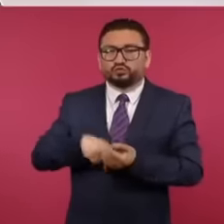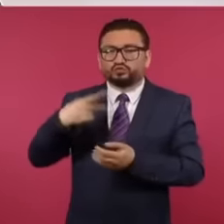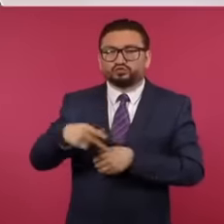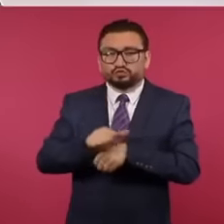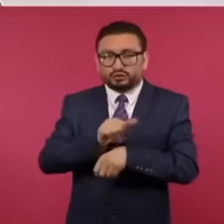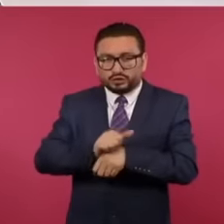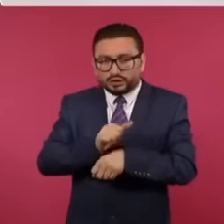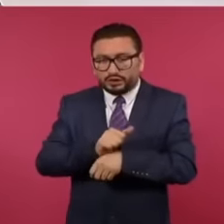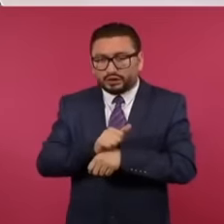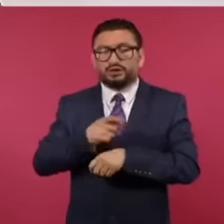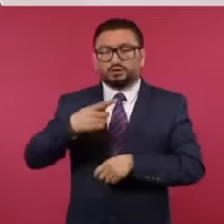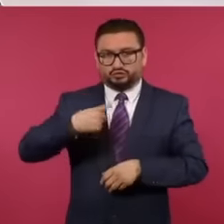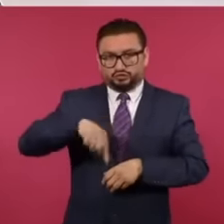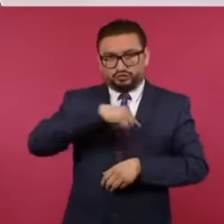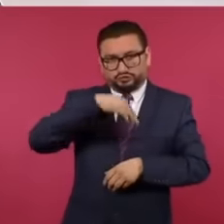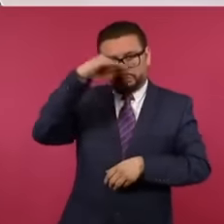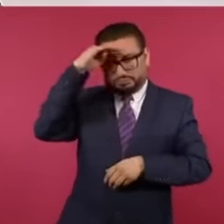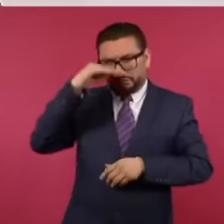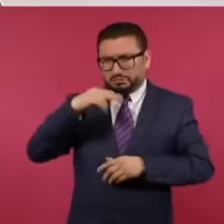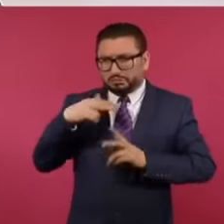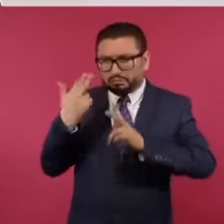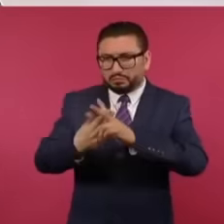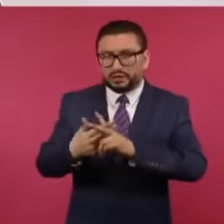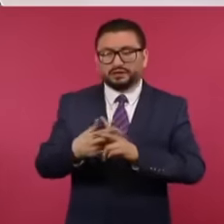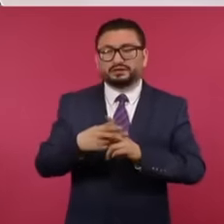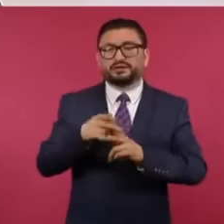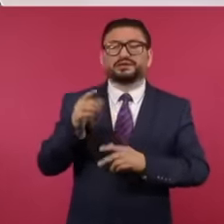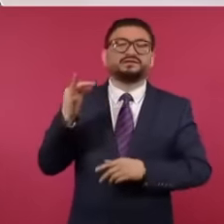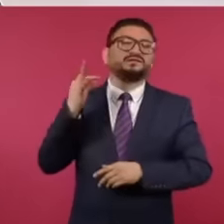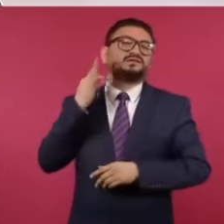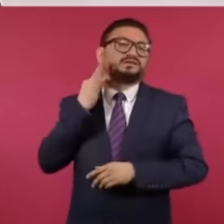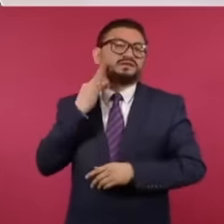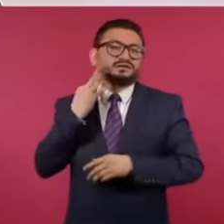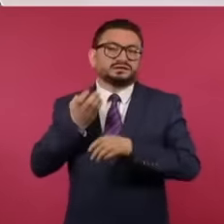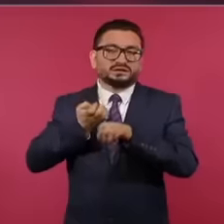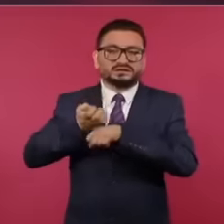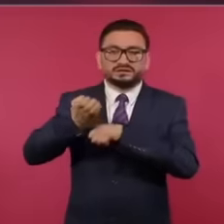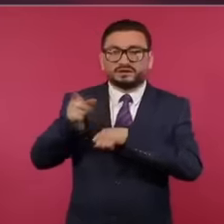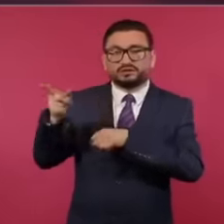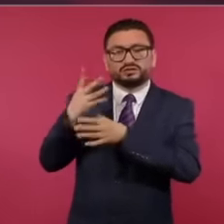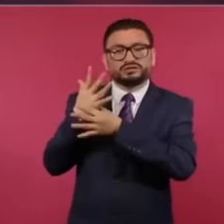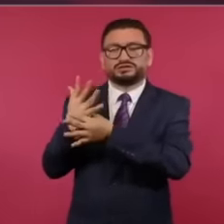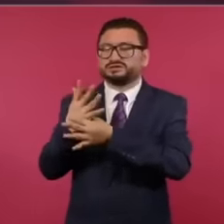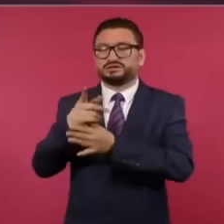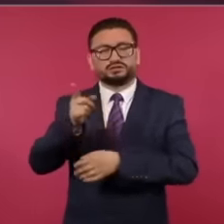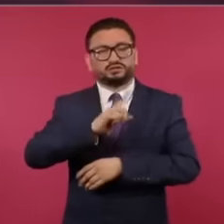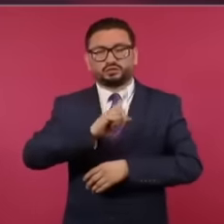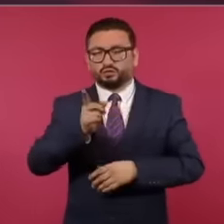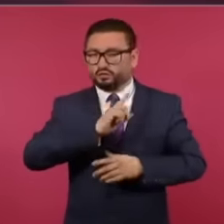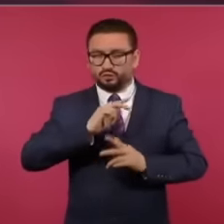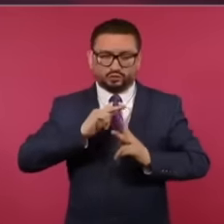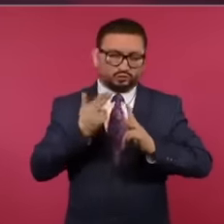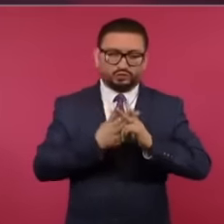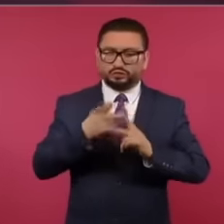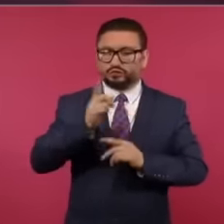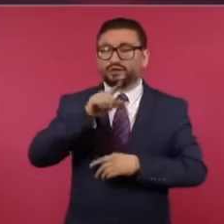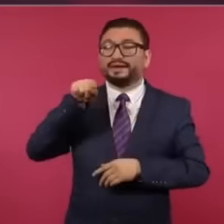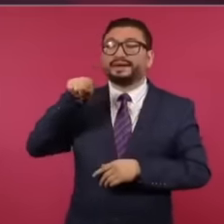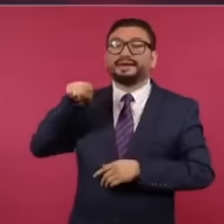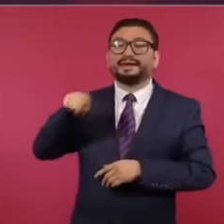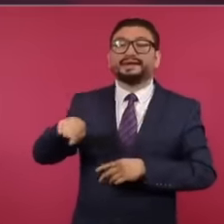lo teníamos como un homicidio y la Fiscalía del Estado dijo, no es un homicidio, la